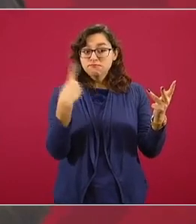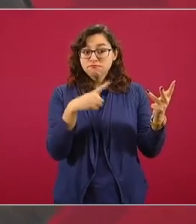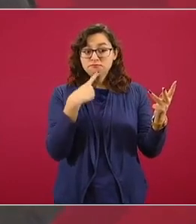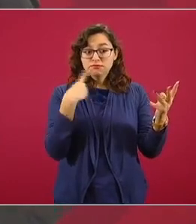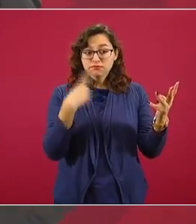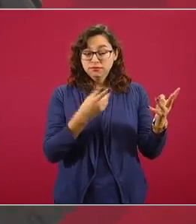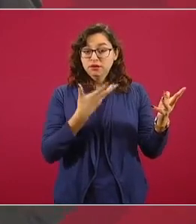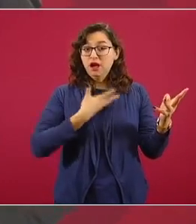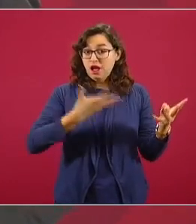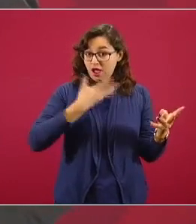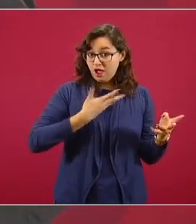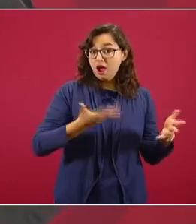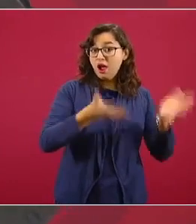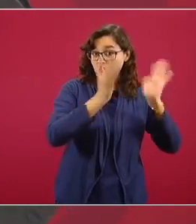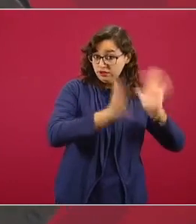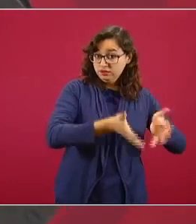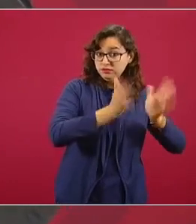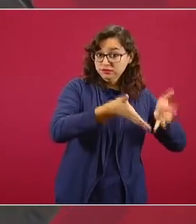puedan